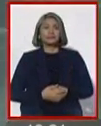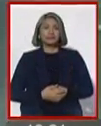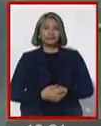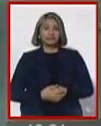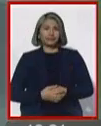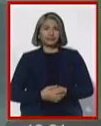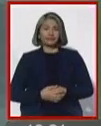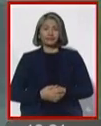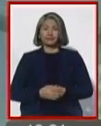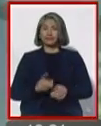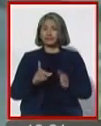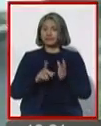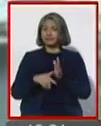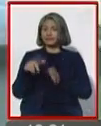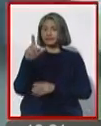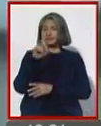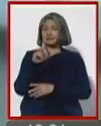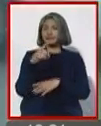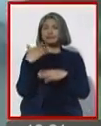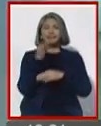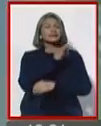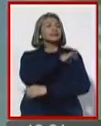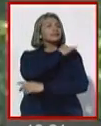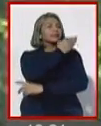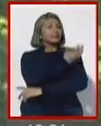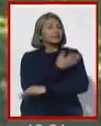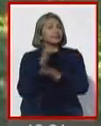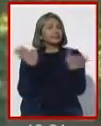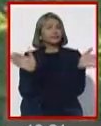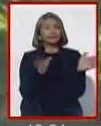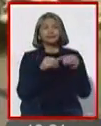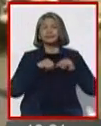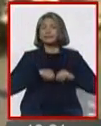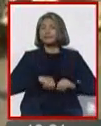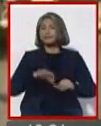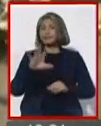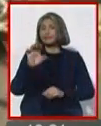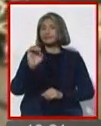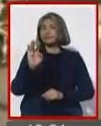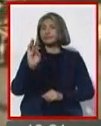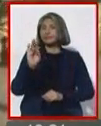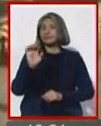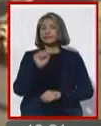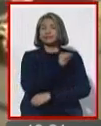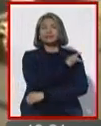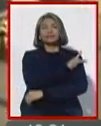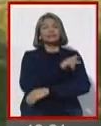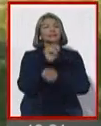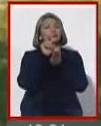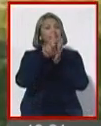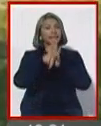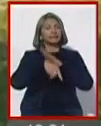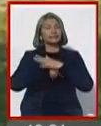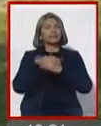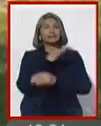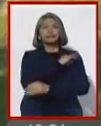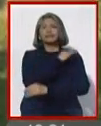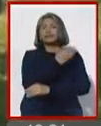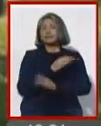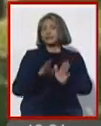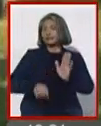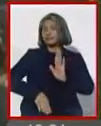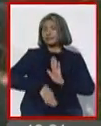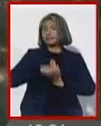en esta jornada de lunes, a consecuencia de los fuertes vientos que actualmente están entre 50 y 70 kilómetros por hora, con ráfagas de